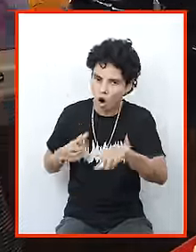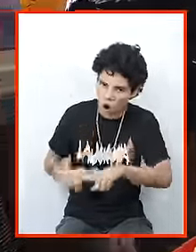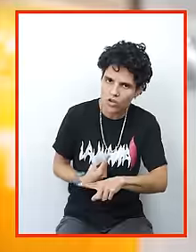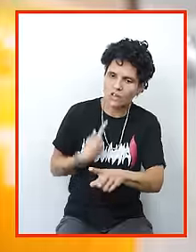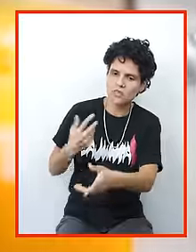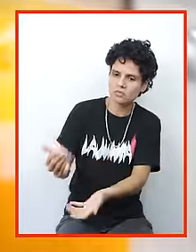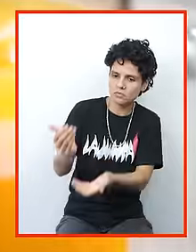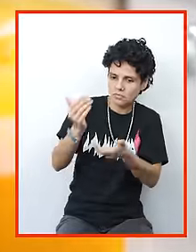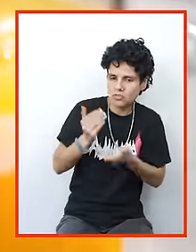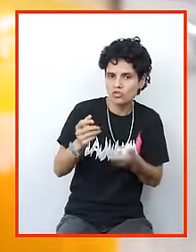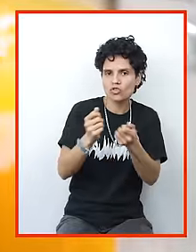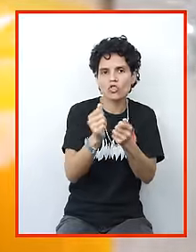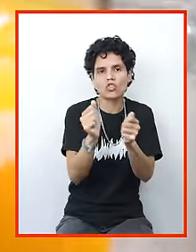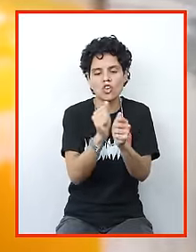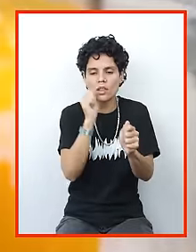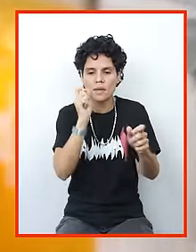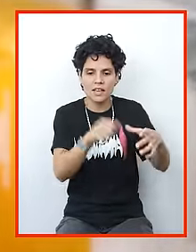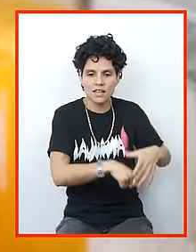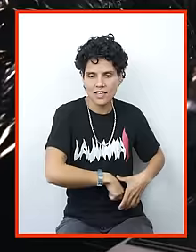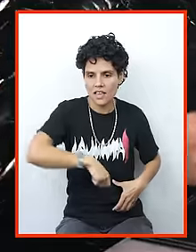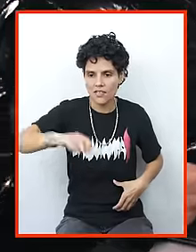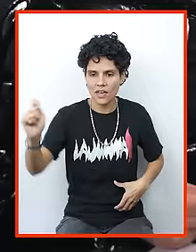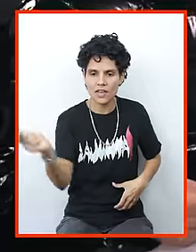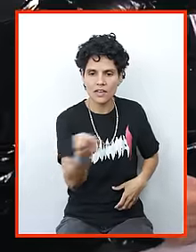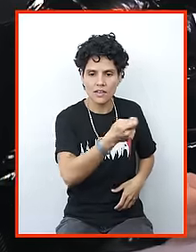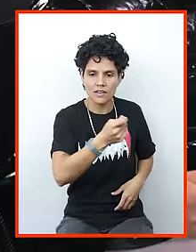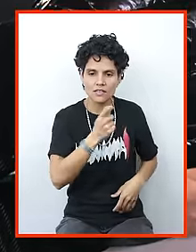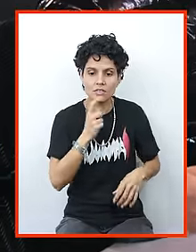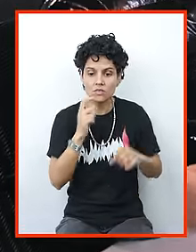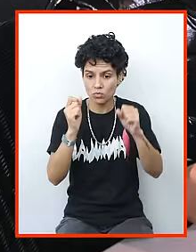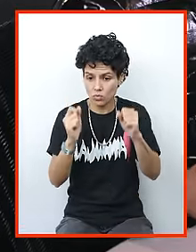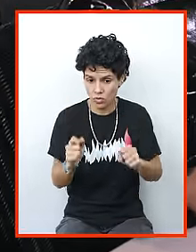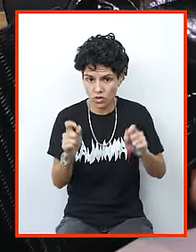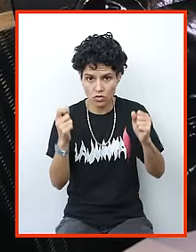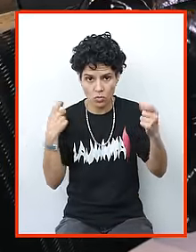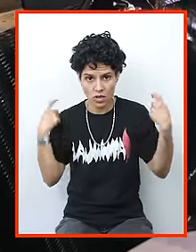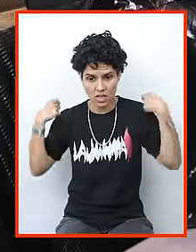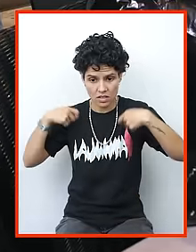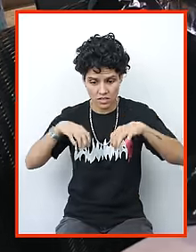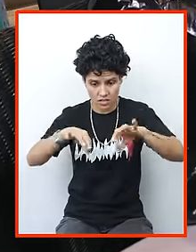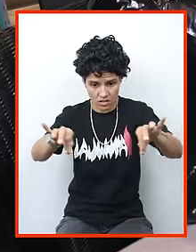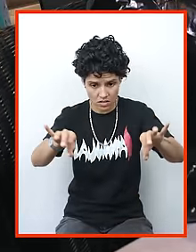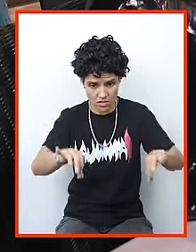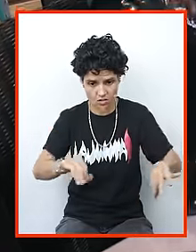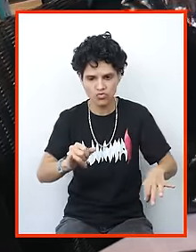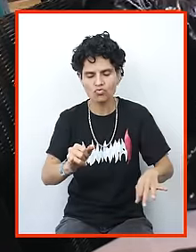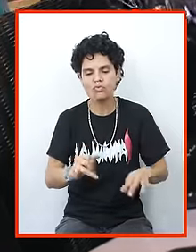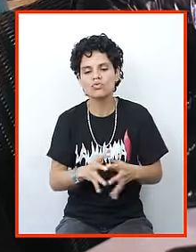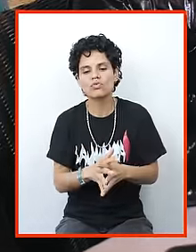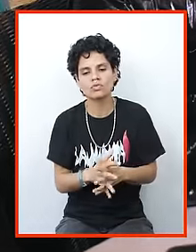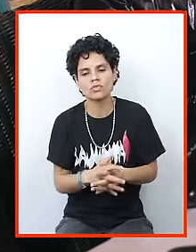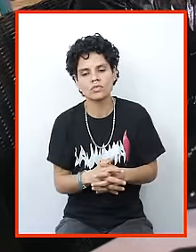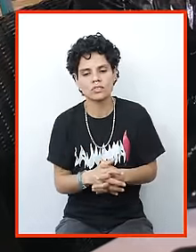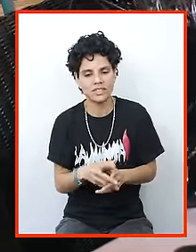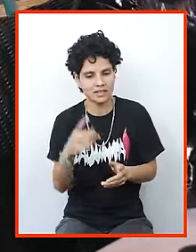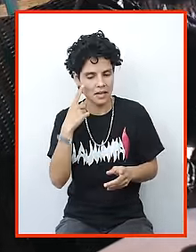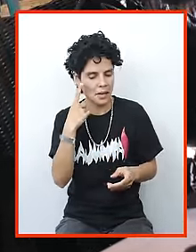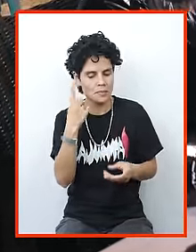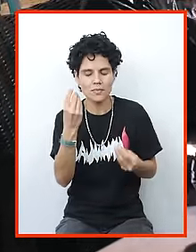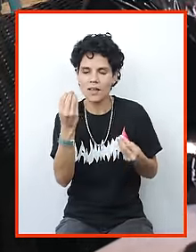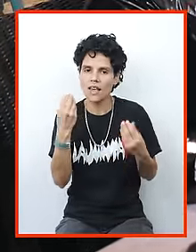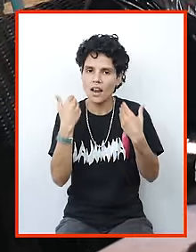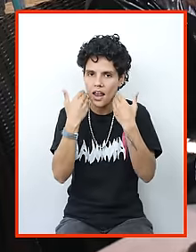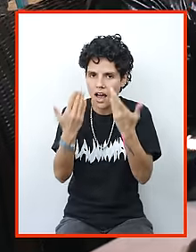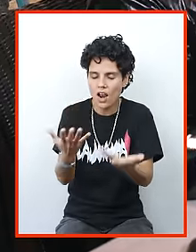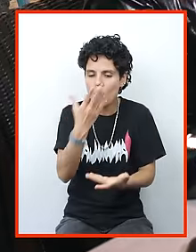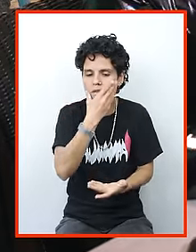está, compadre. Sí. Y la katana, o sea. ¿Te la puedo dejar acá? De verdad, compadre, déjala ahí nomás la silla, como queráis. Mira, y la cuida, ¿eh? Cuidadoso,